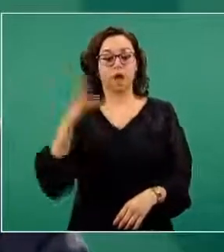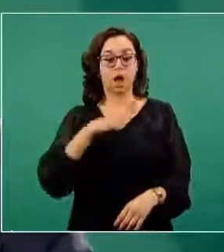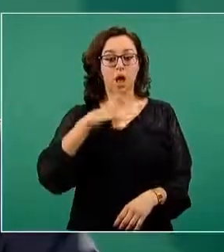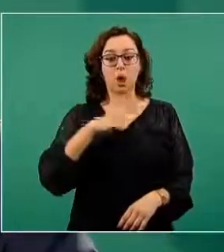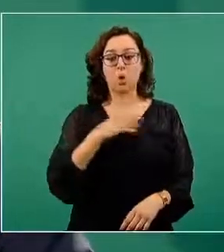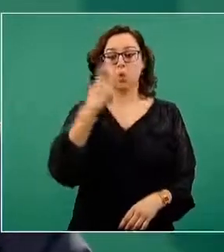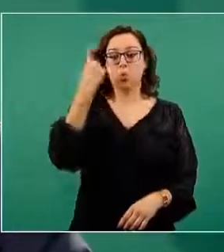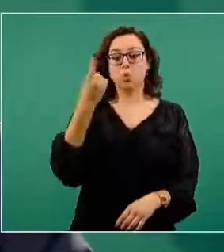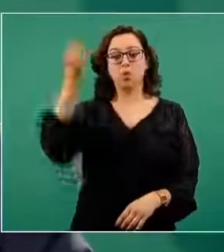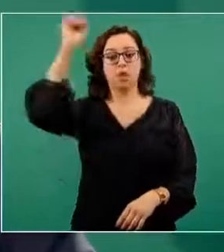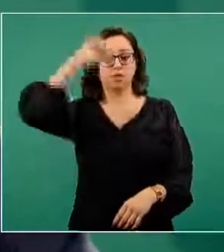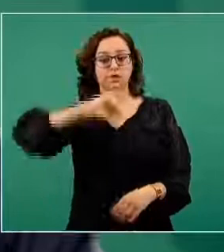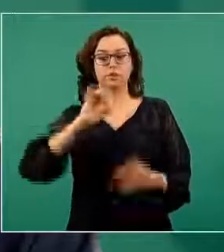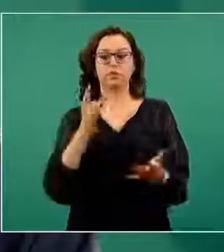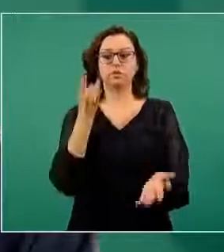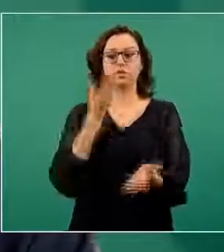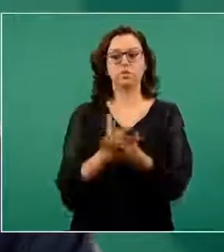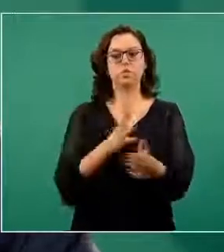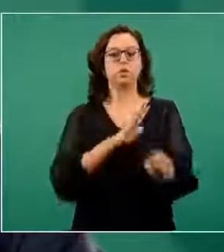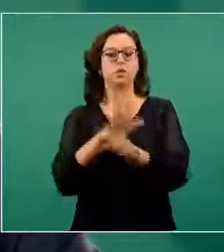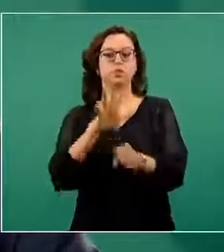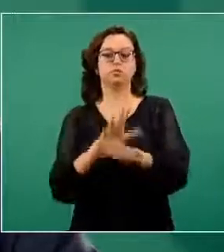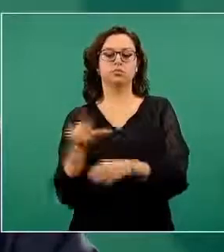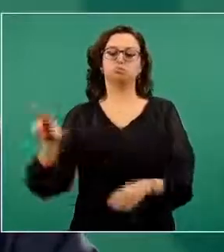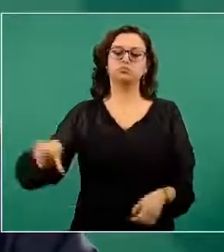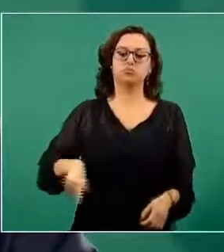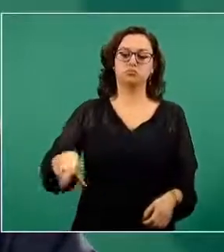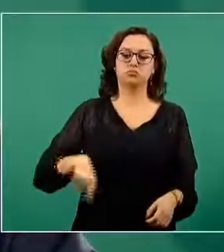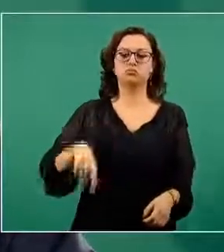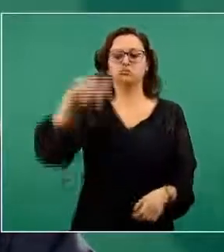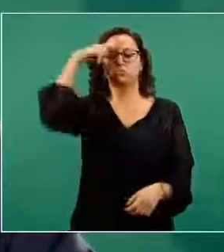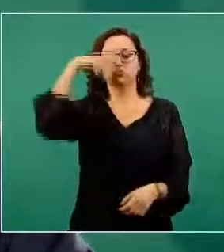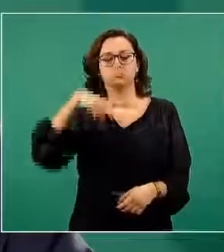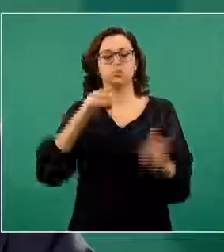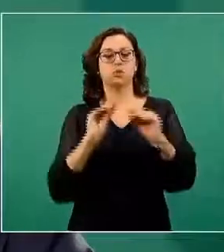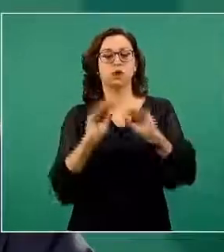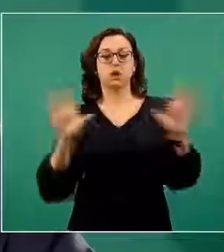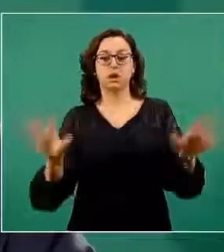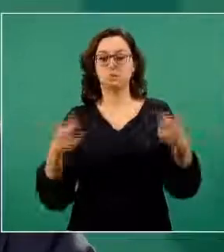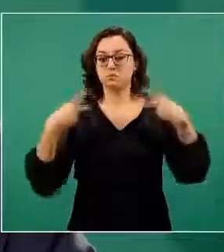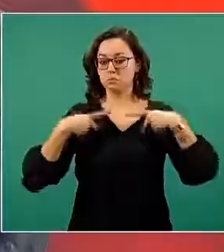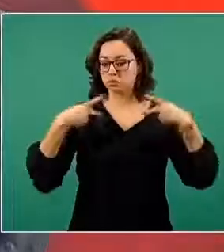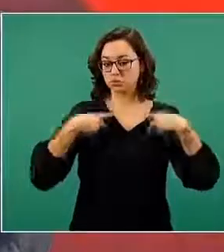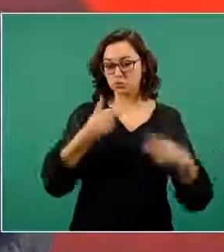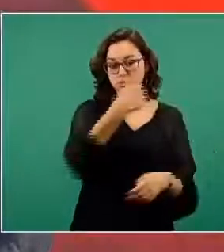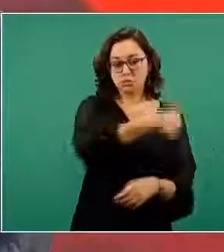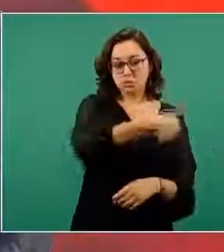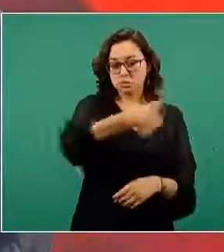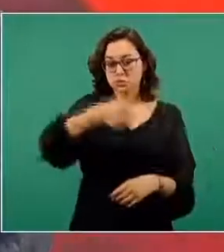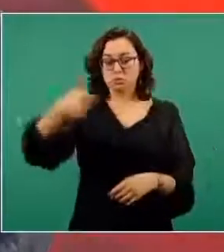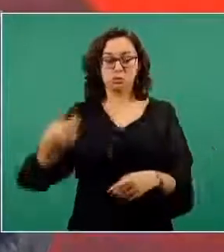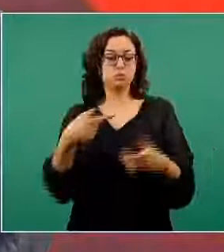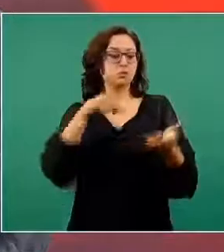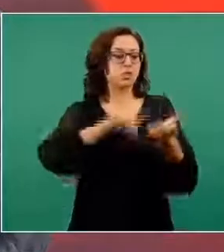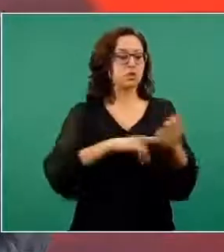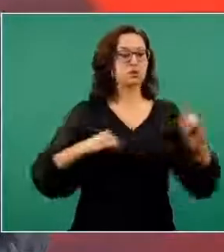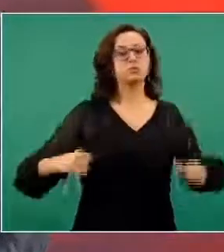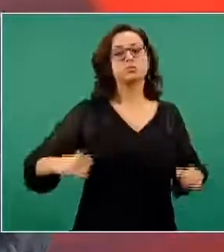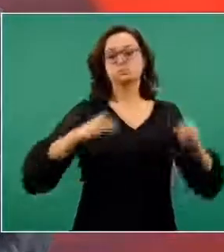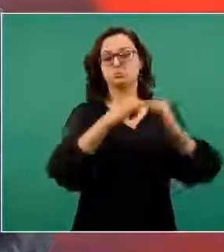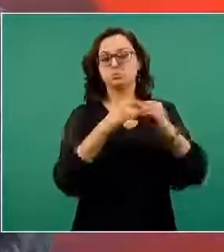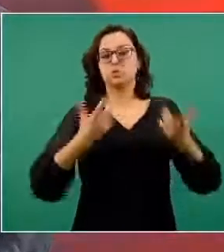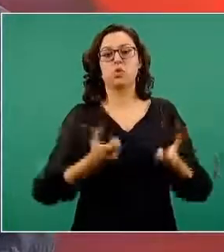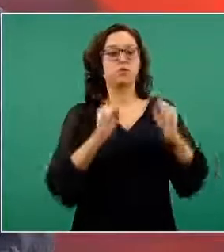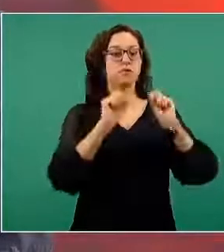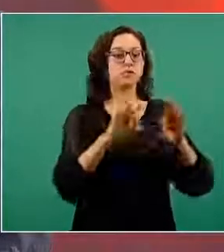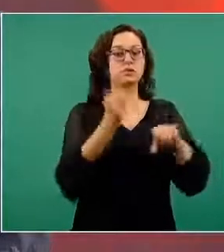México. Por supuesto, cada quien trabaja en una dependencia o una unidad administrativa, un órgano